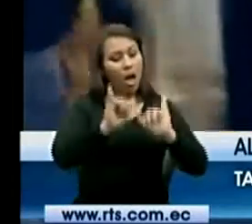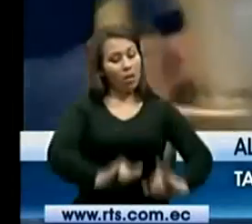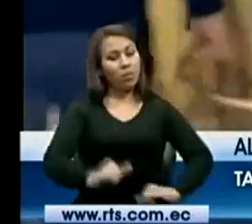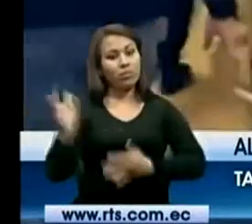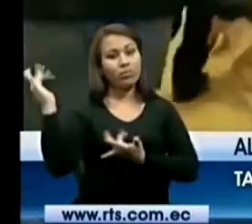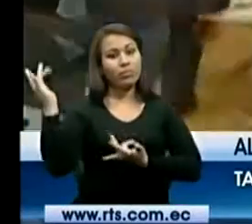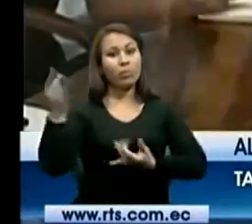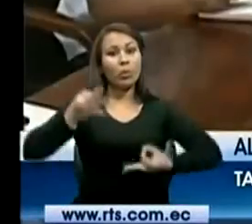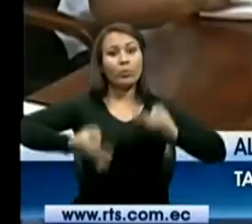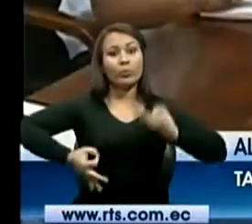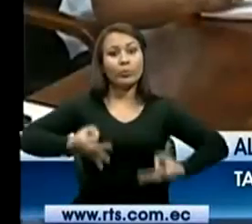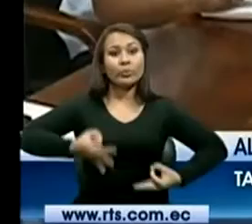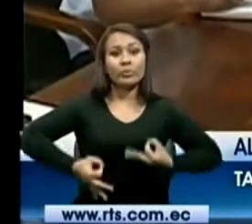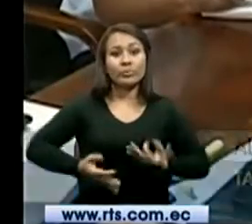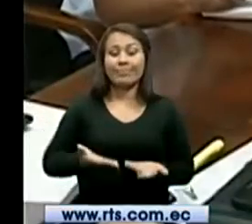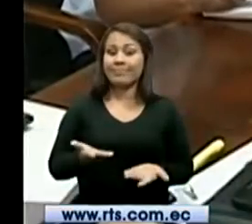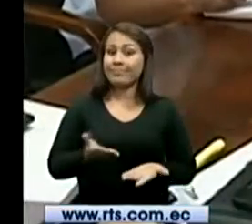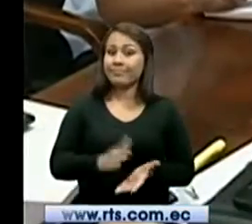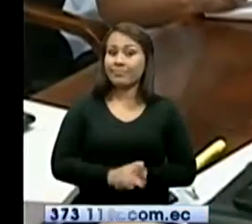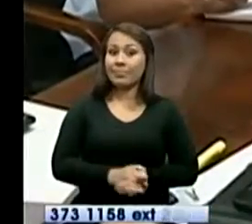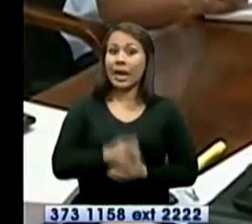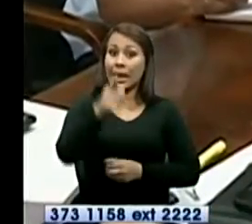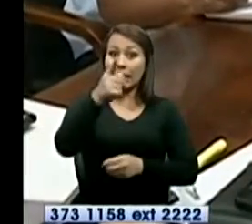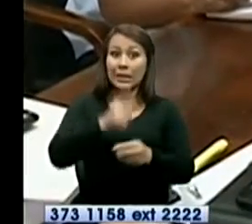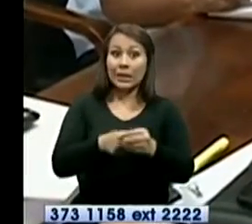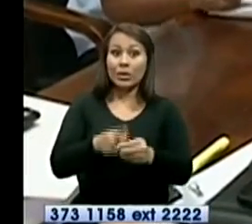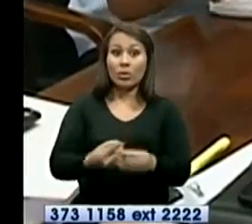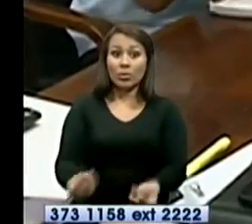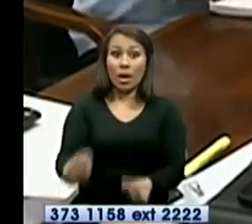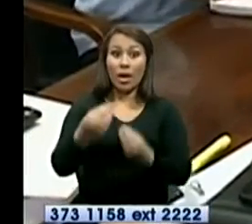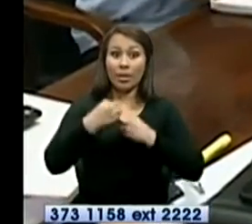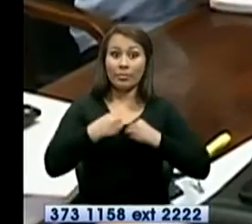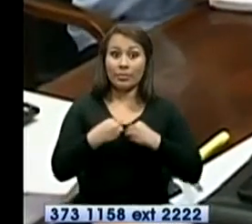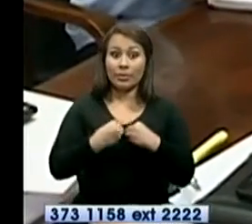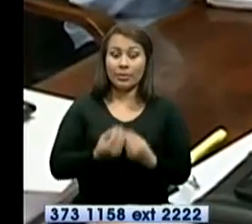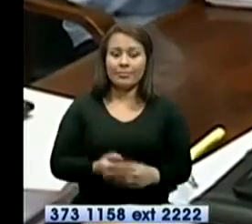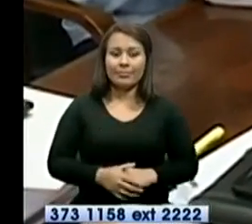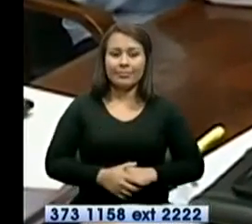justicia. En Quito informó Iván Casamen.